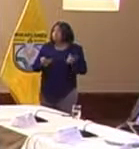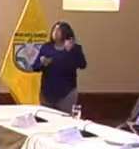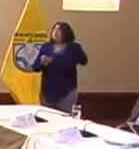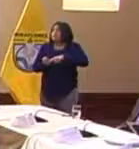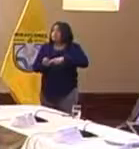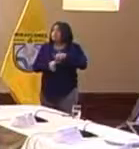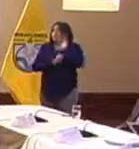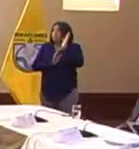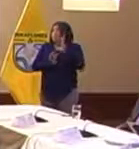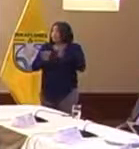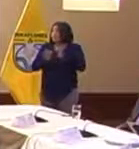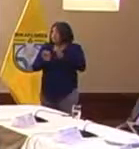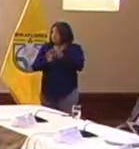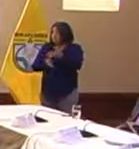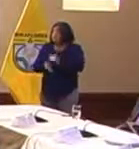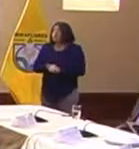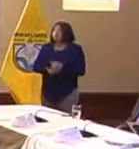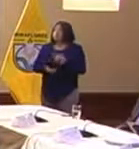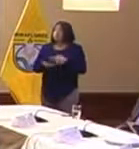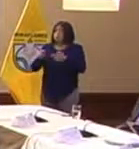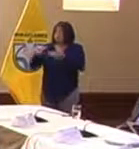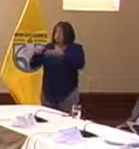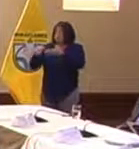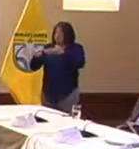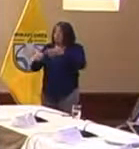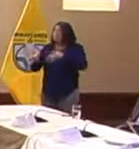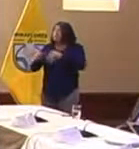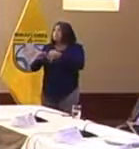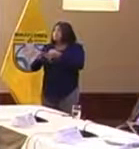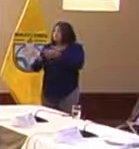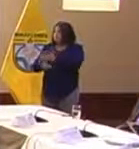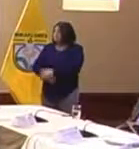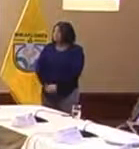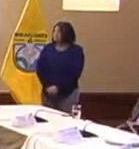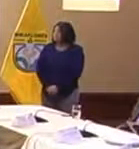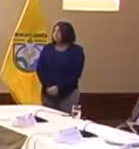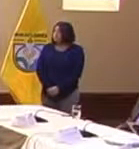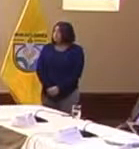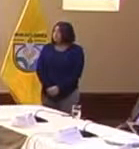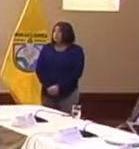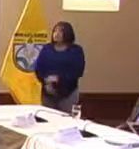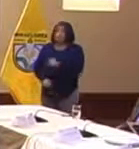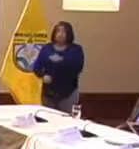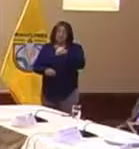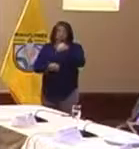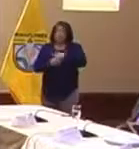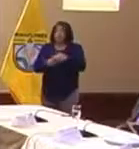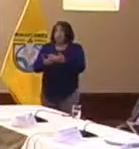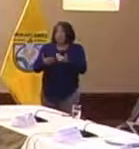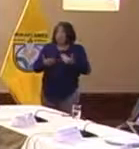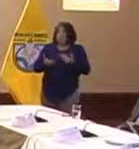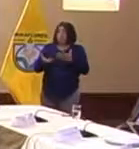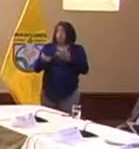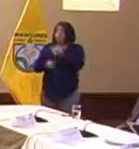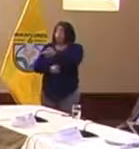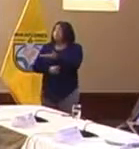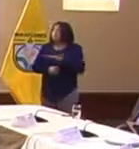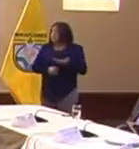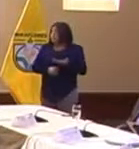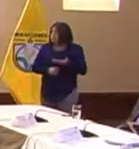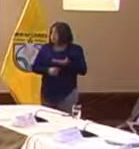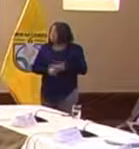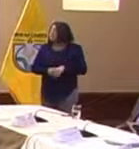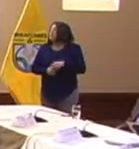como expositor de conformidad con las consideraciones expuestas en el presente acuerdo. Antes de proceder al voto, quiero comentar que esta es una invitación